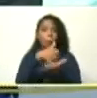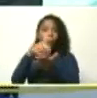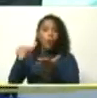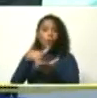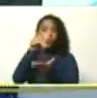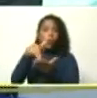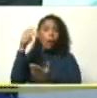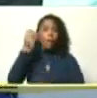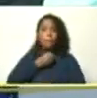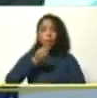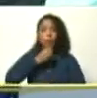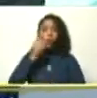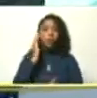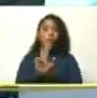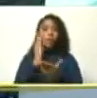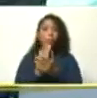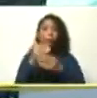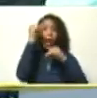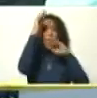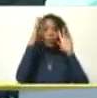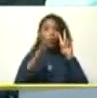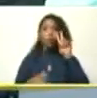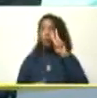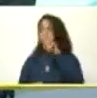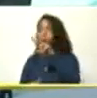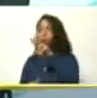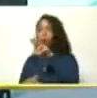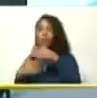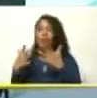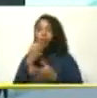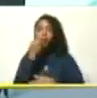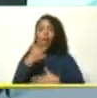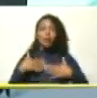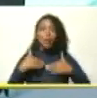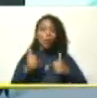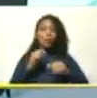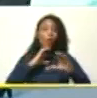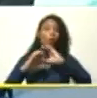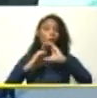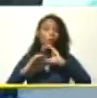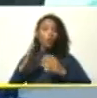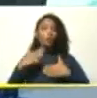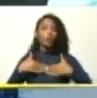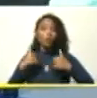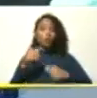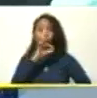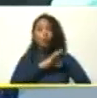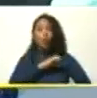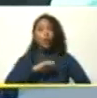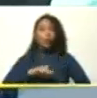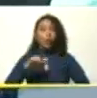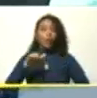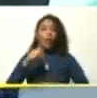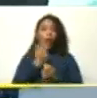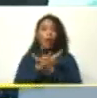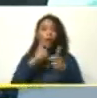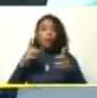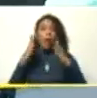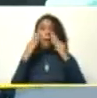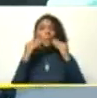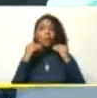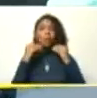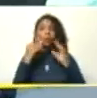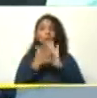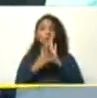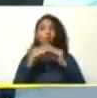Periodismo y por estar siempre pendiente de la buena salud de la comunicación social en nuestro país, de la libertad de expresión y de